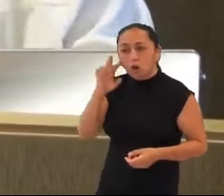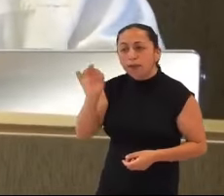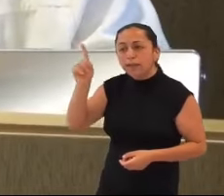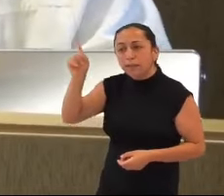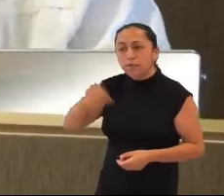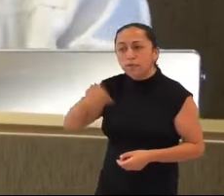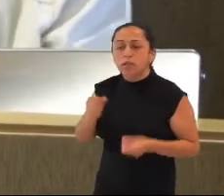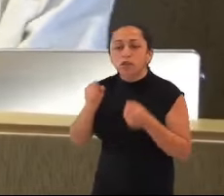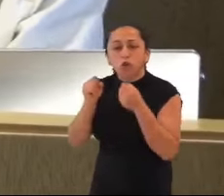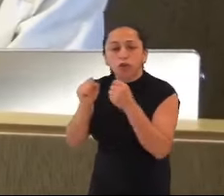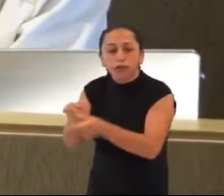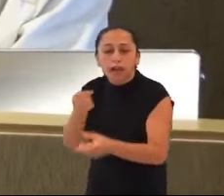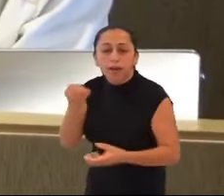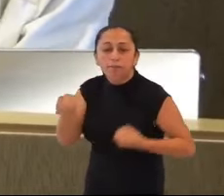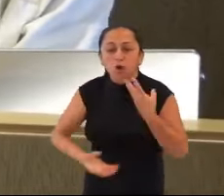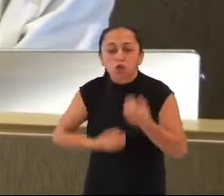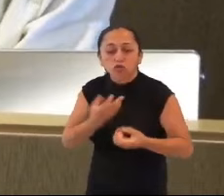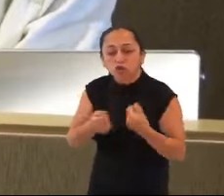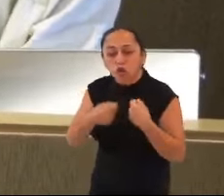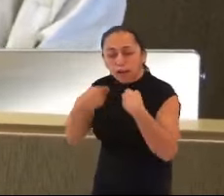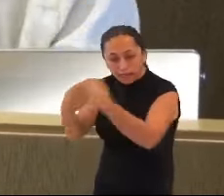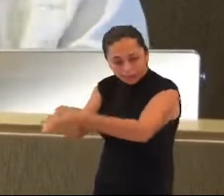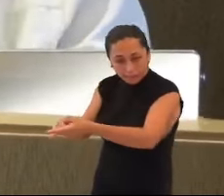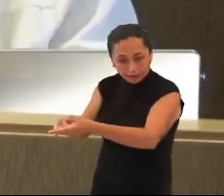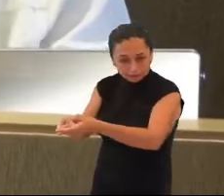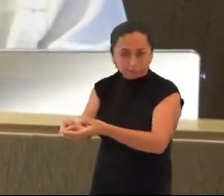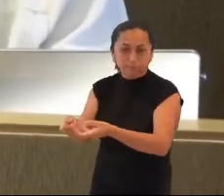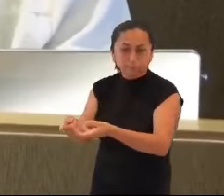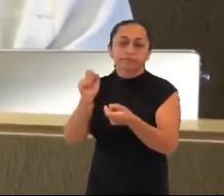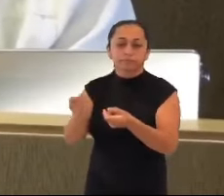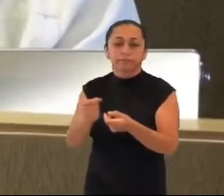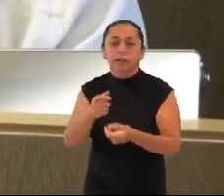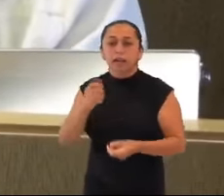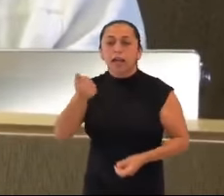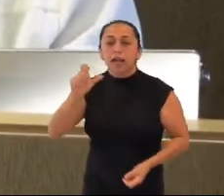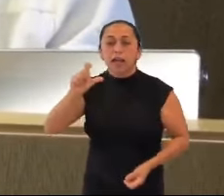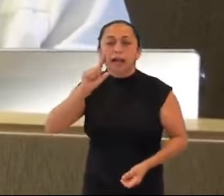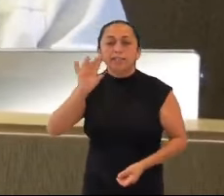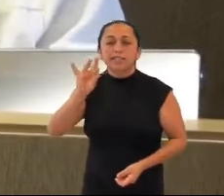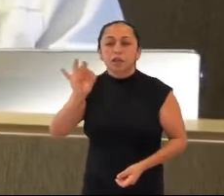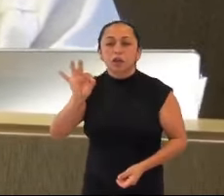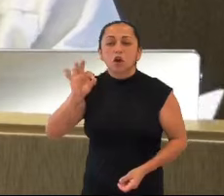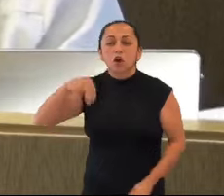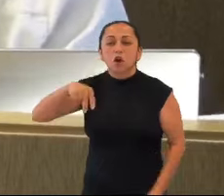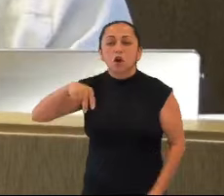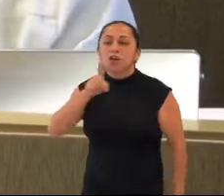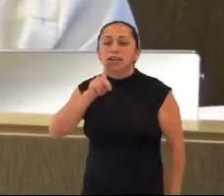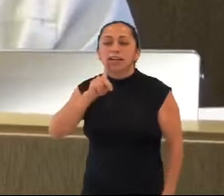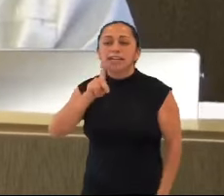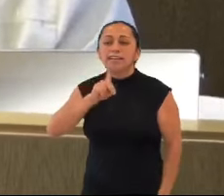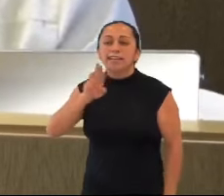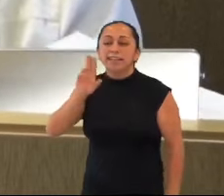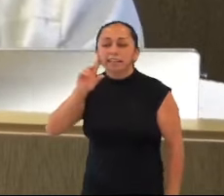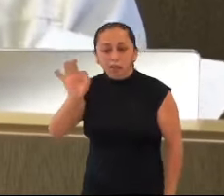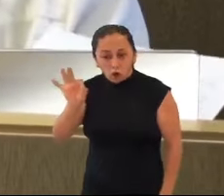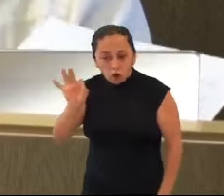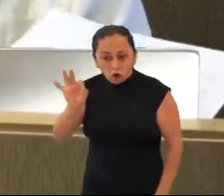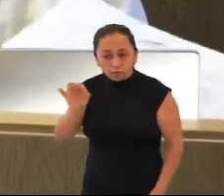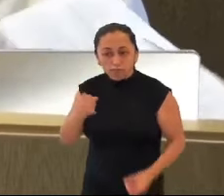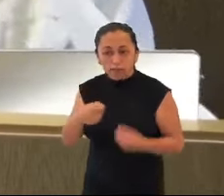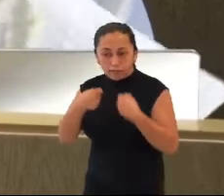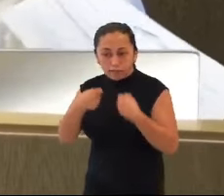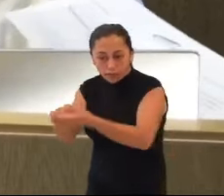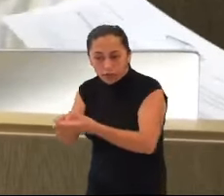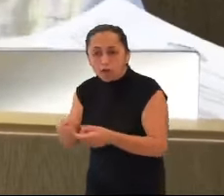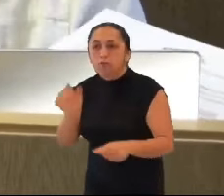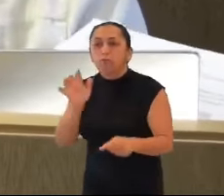de su producción la fabricación del ácido nítrico, y esto implica el 70%